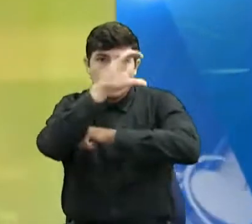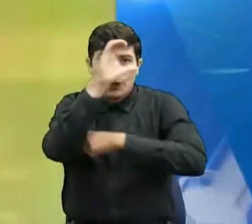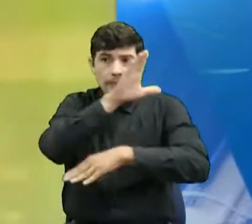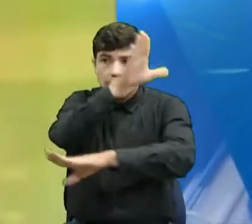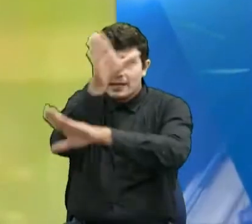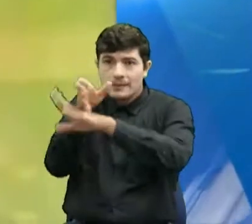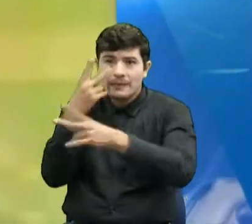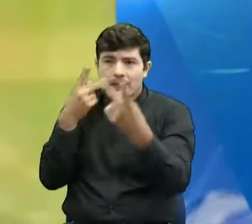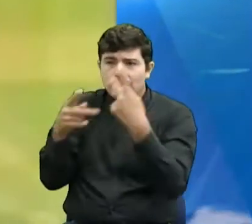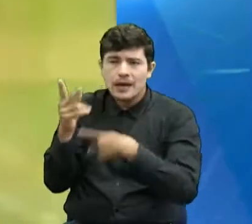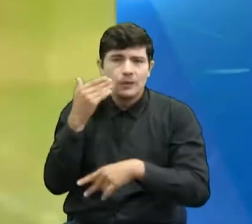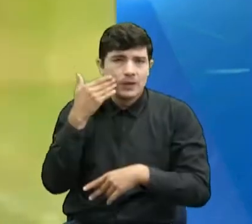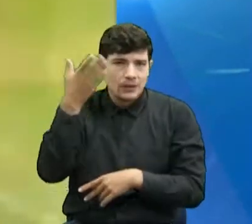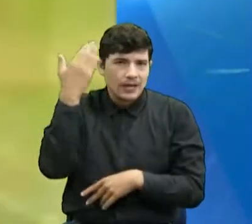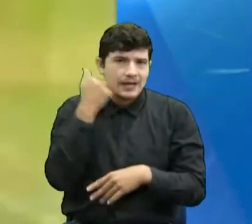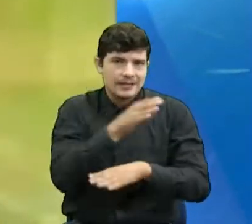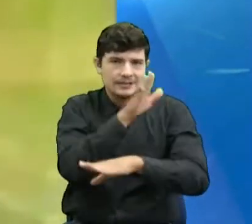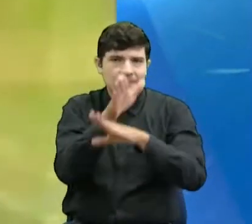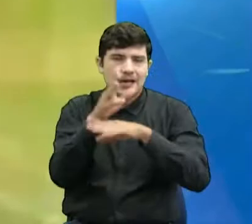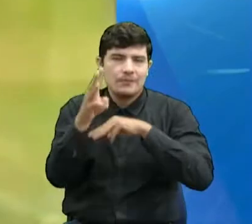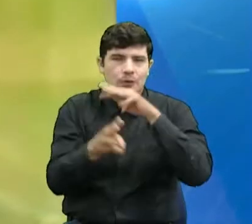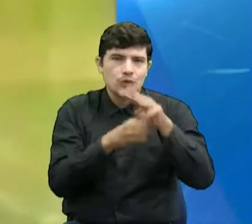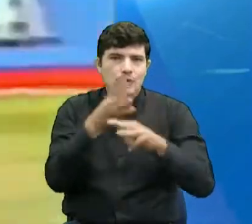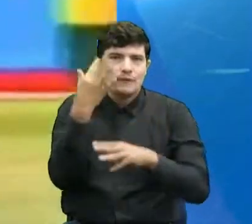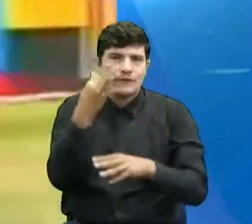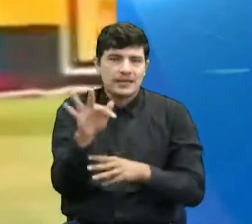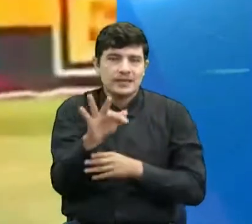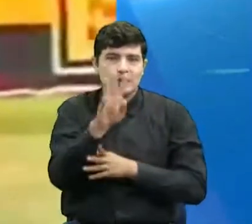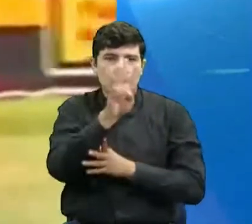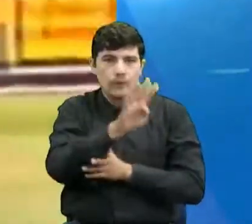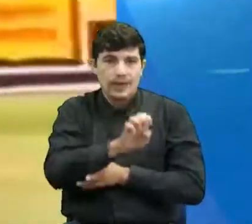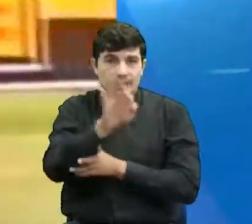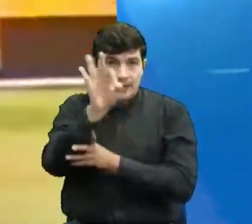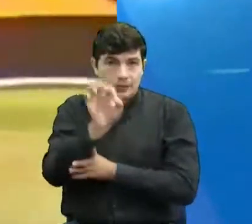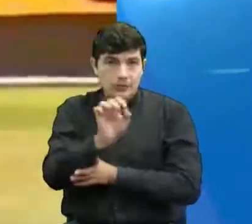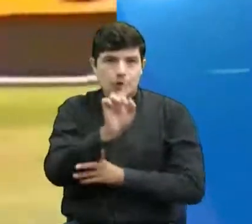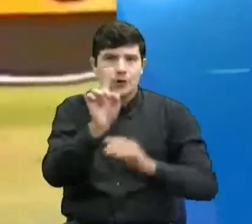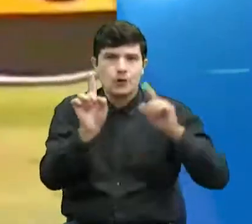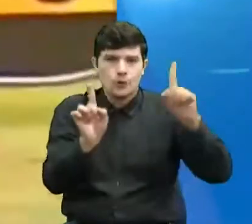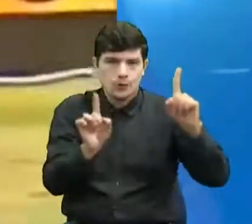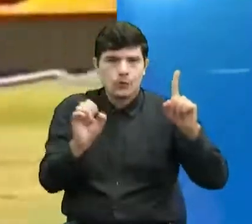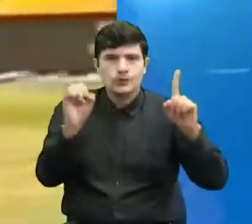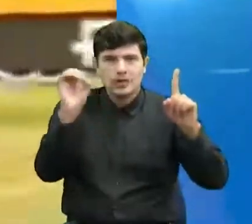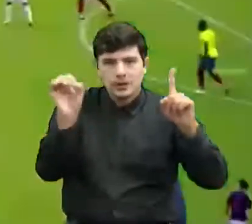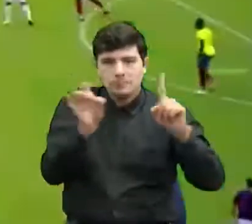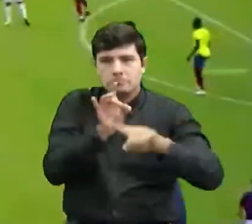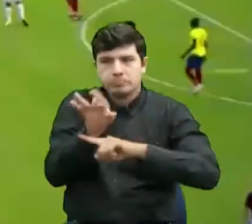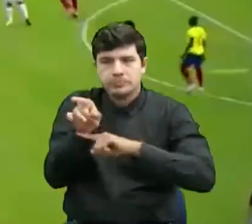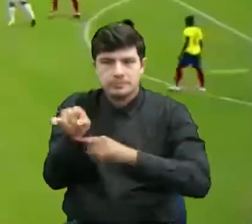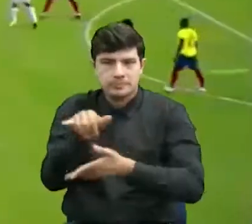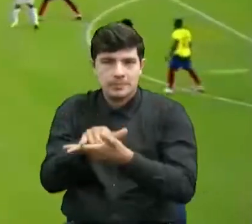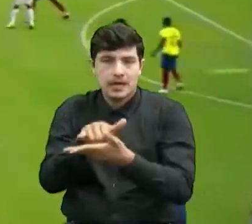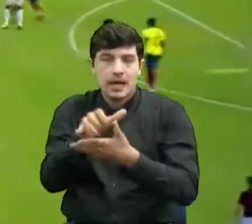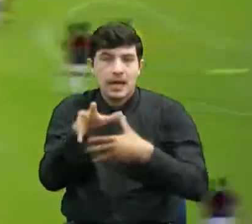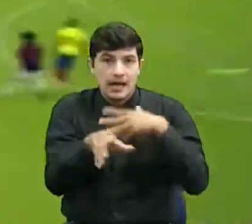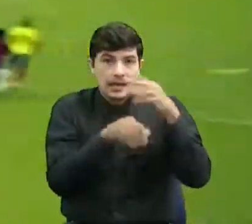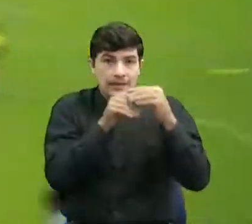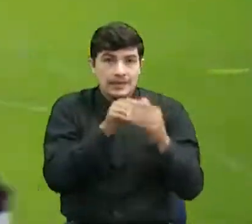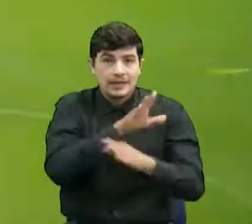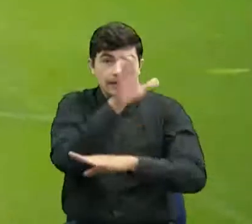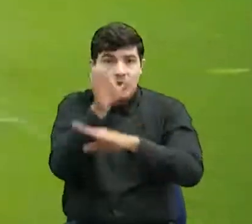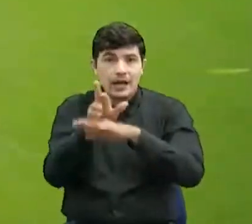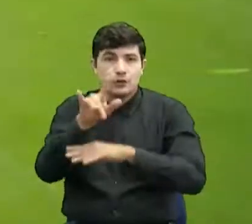visitando a Ecuador fueron rumbo a Francia 98, donde ganó 1-0 con gol de Faustino Asprilla. Y camino a